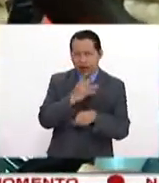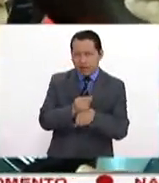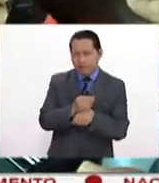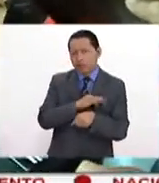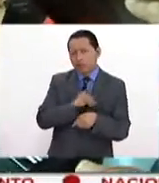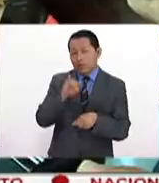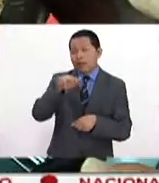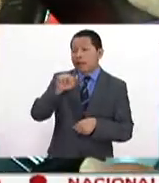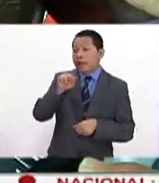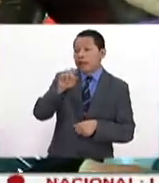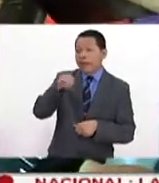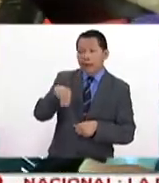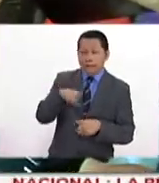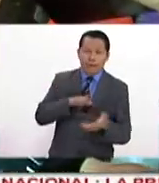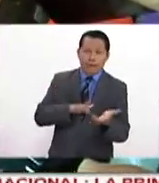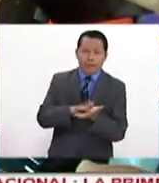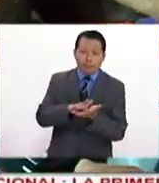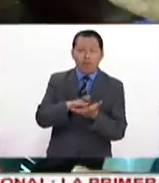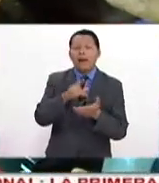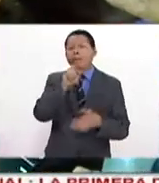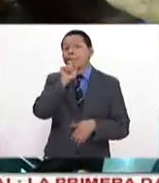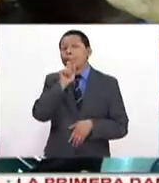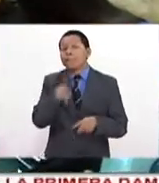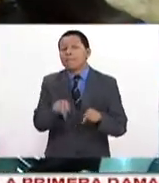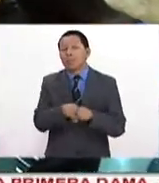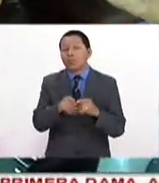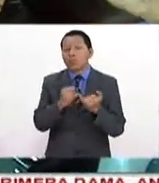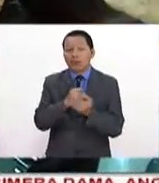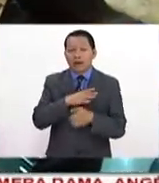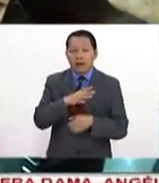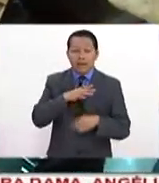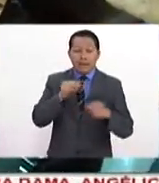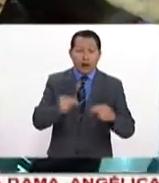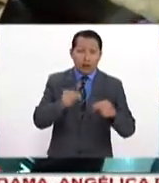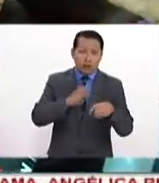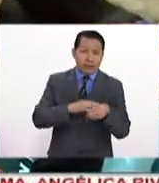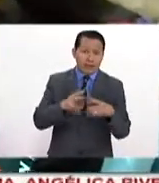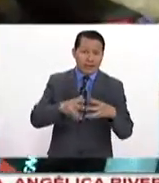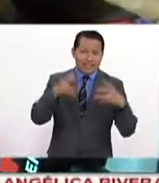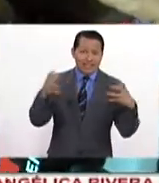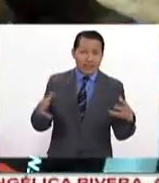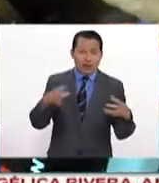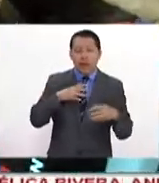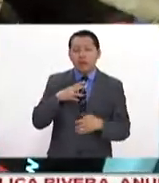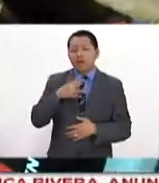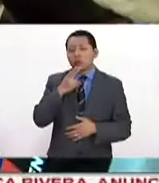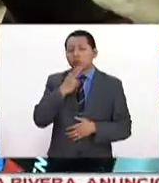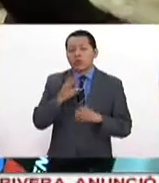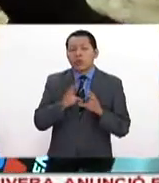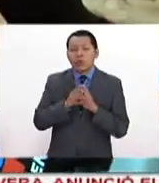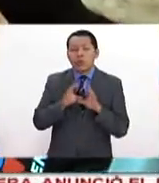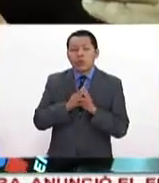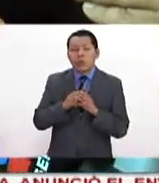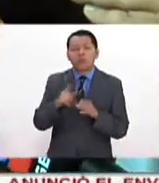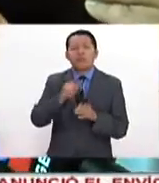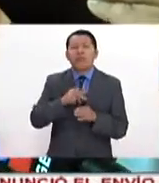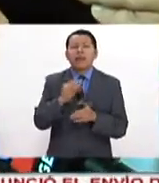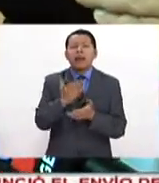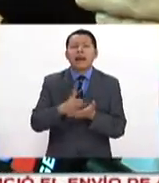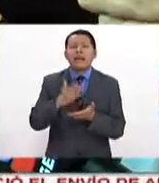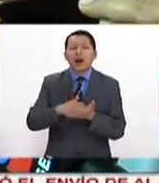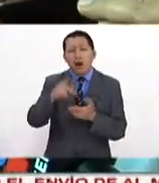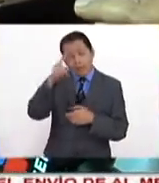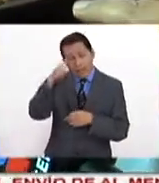INADEM. Al mismo tiempo que también estamos viendo para negocios de mayor tamaño el uso de los créditos para